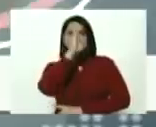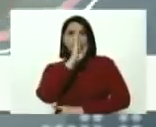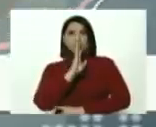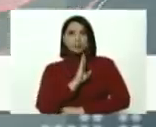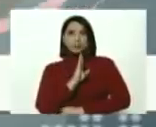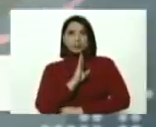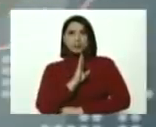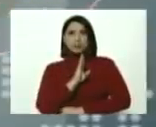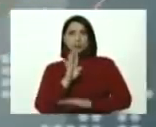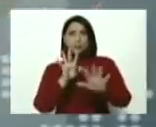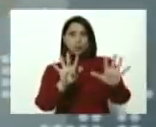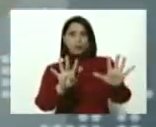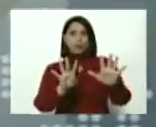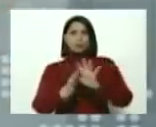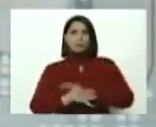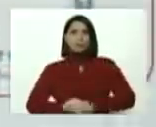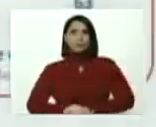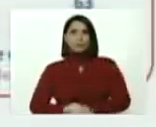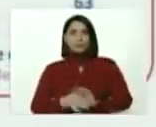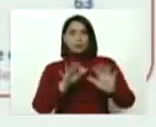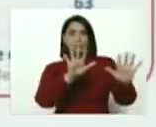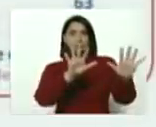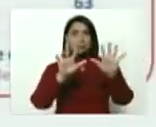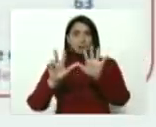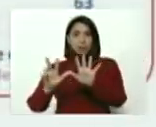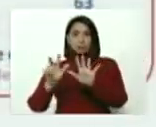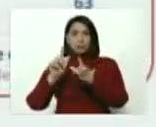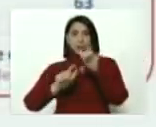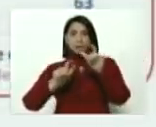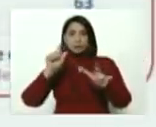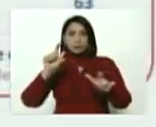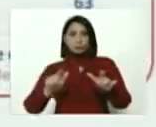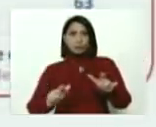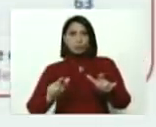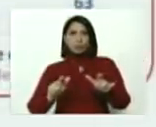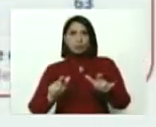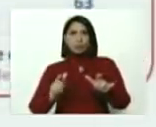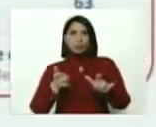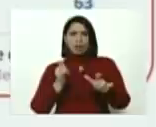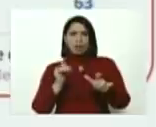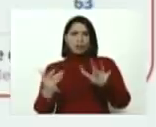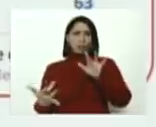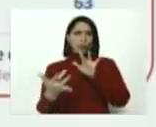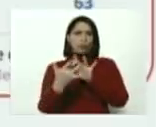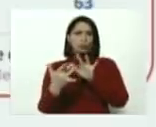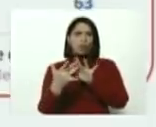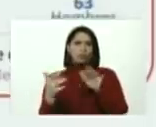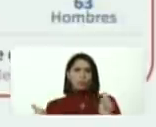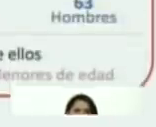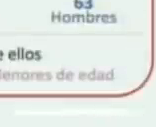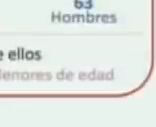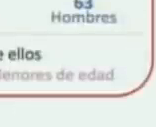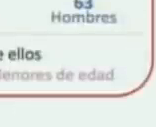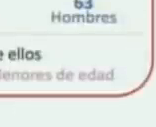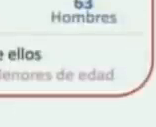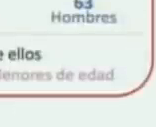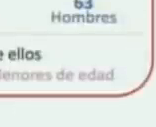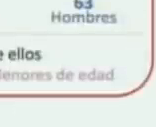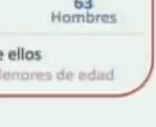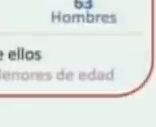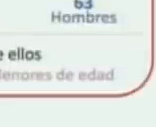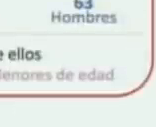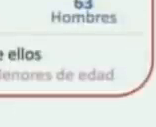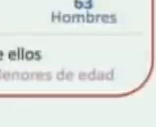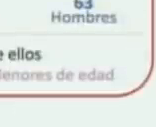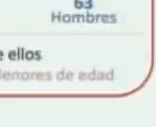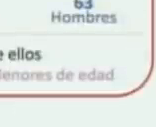Brasil, 9. 18 personas que han estado en contacto con estos viajeros que vienen de Brasil o de